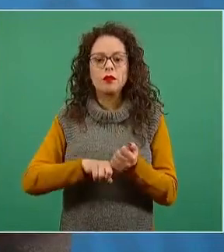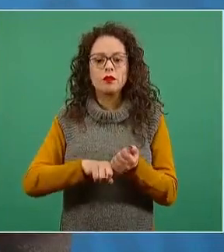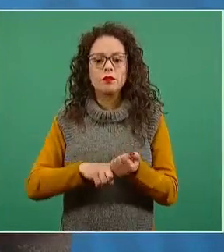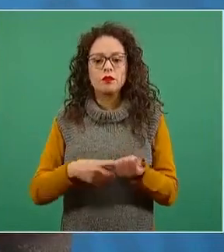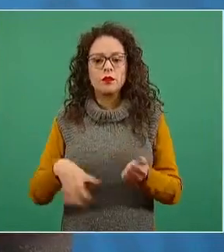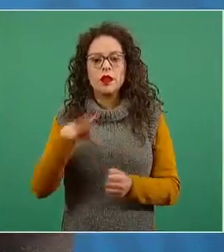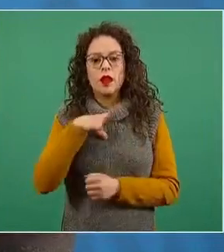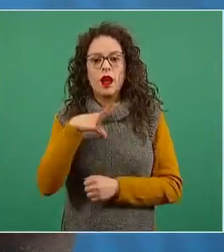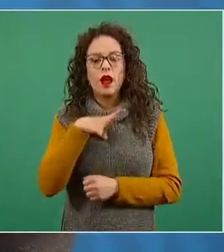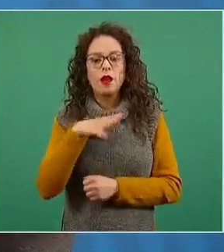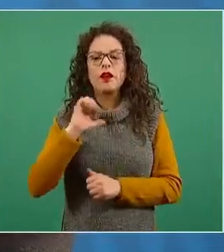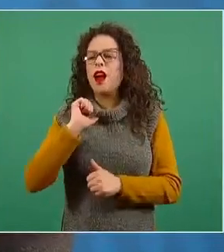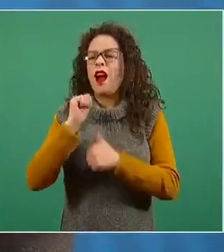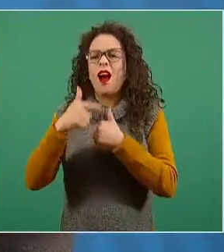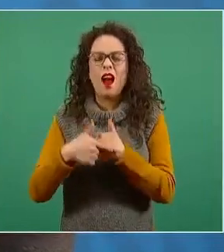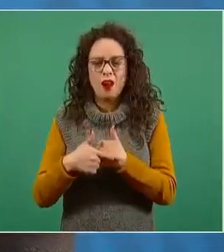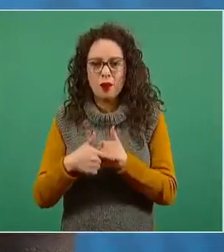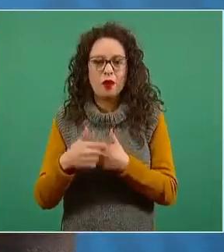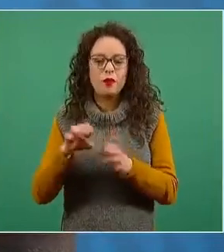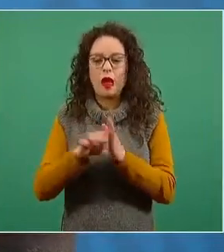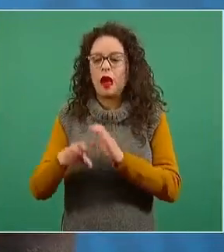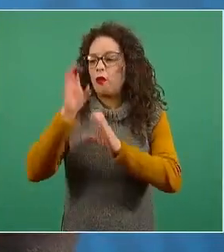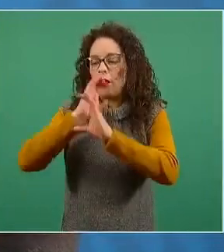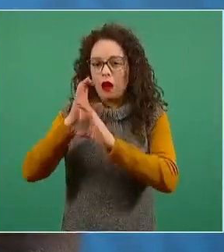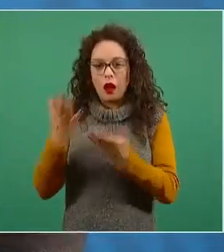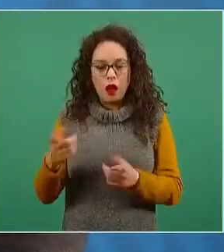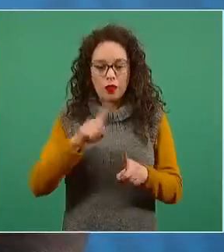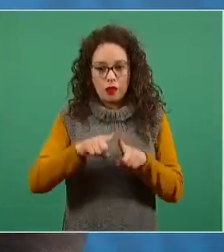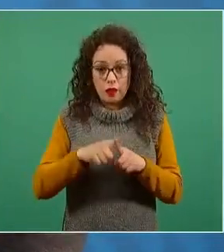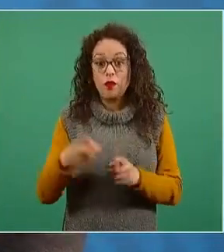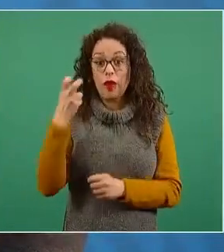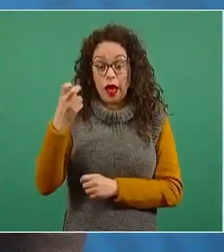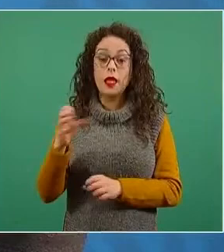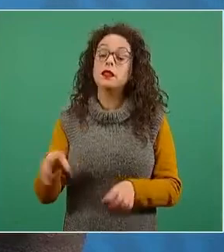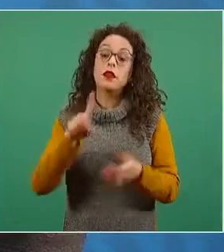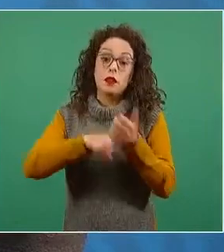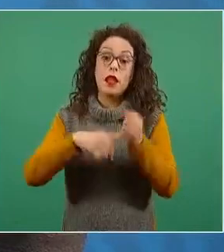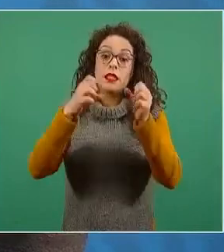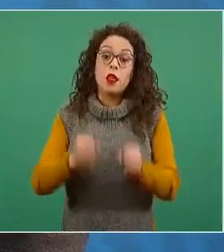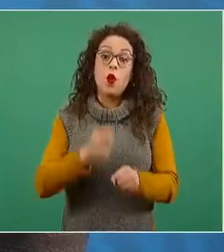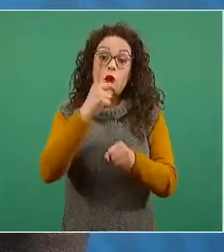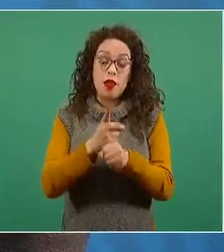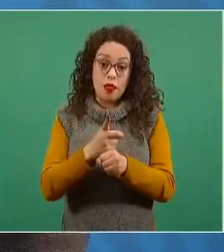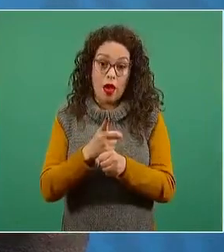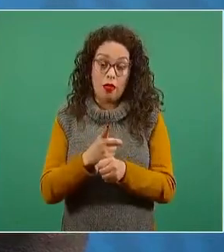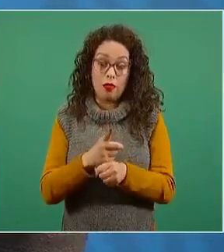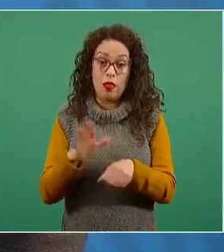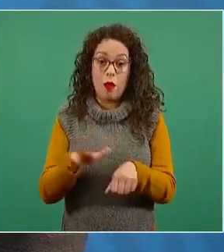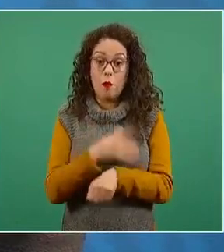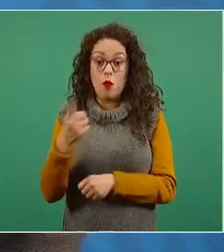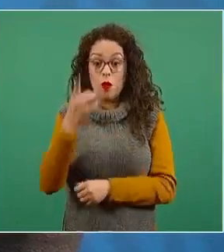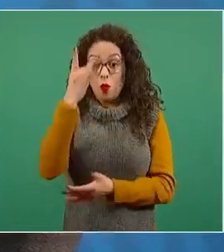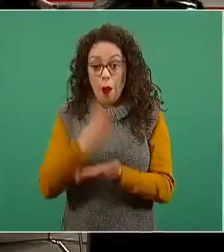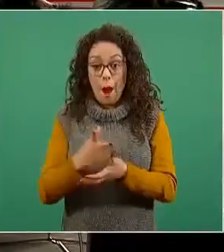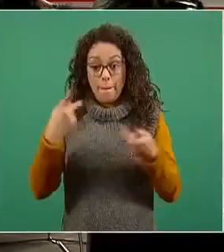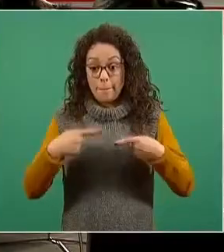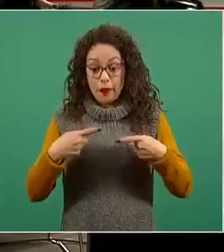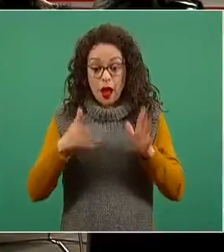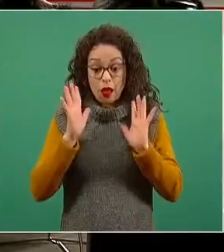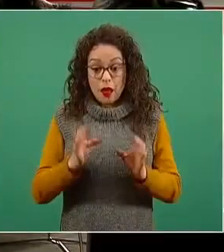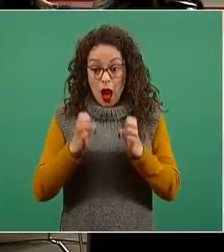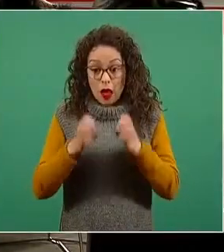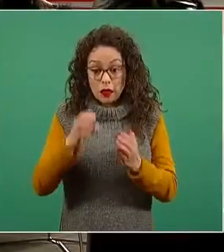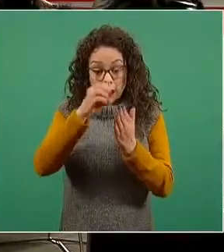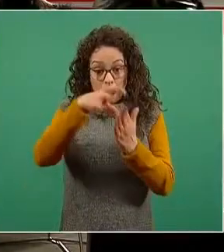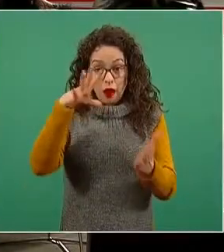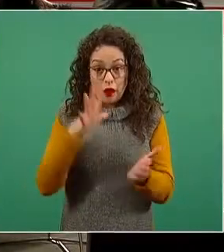están digitalizados. Y esto lo que permite es un nivel de seguridad muy alto porque solamente personas que ya fueron registradas